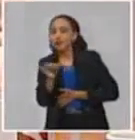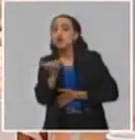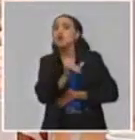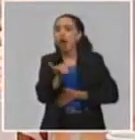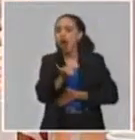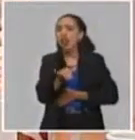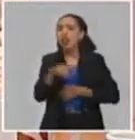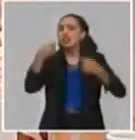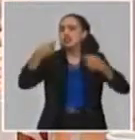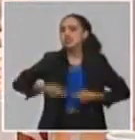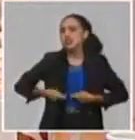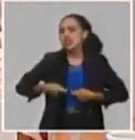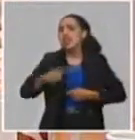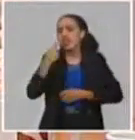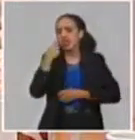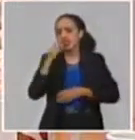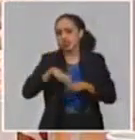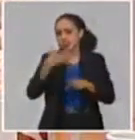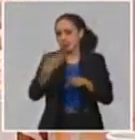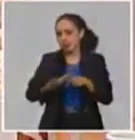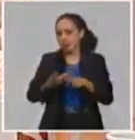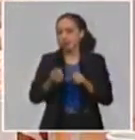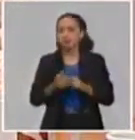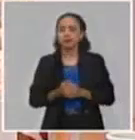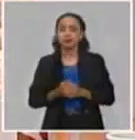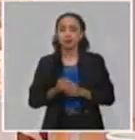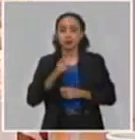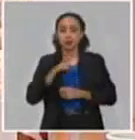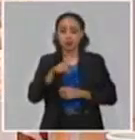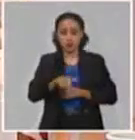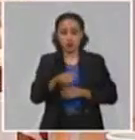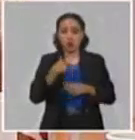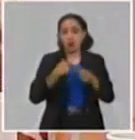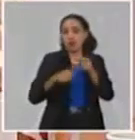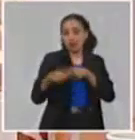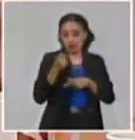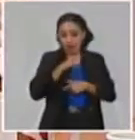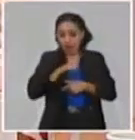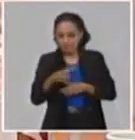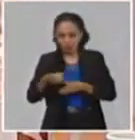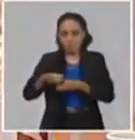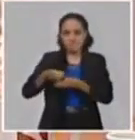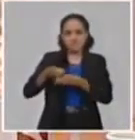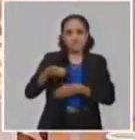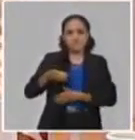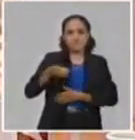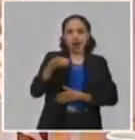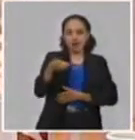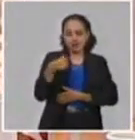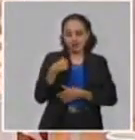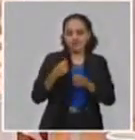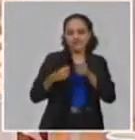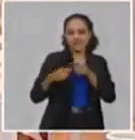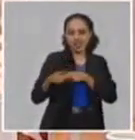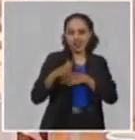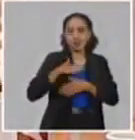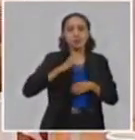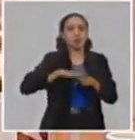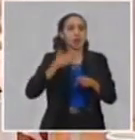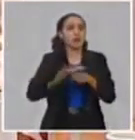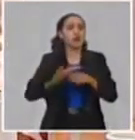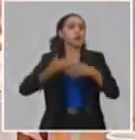igual. Si tú vas a importar este vaso que me hace falta para lo que yo voy a